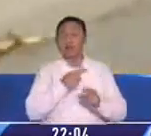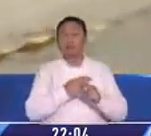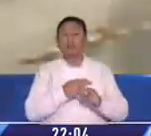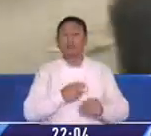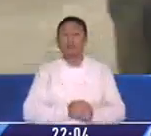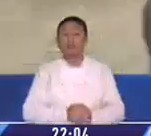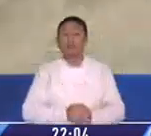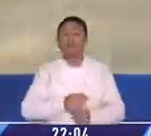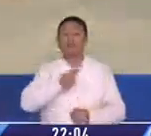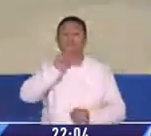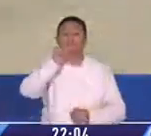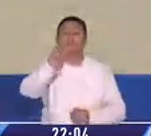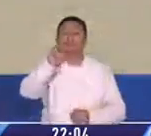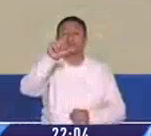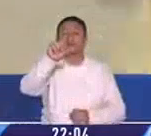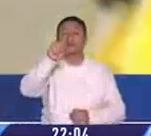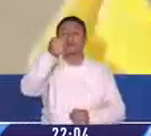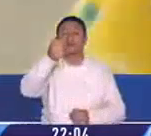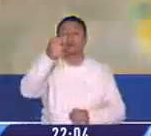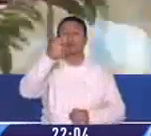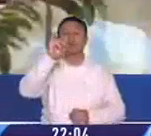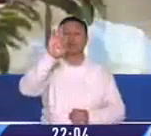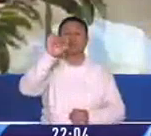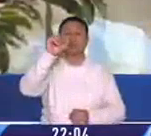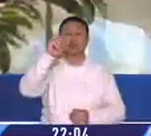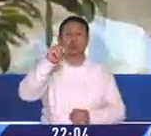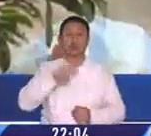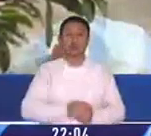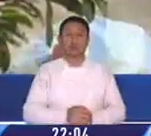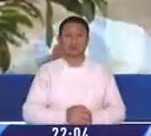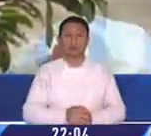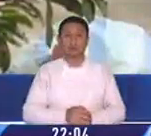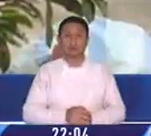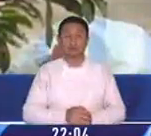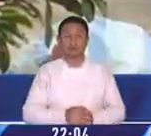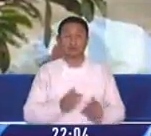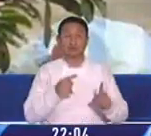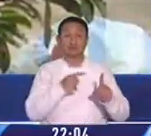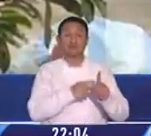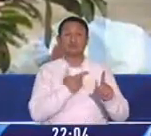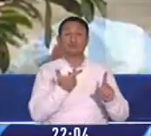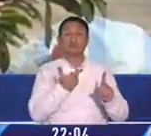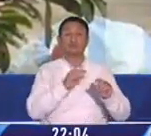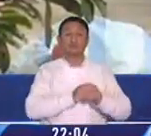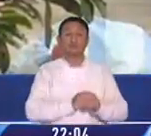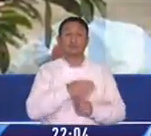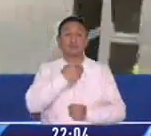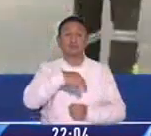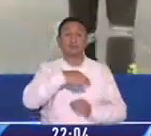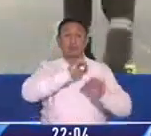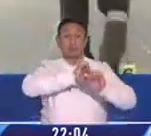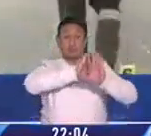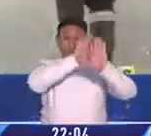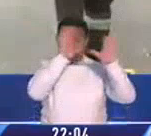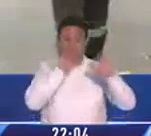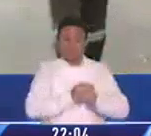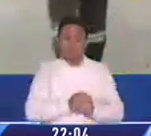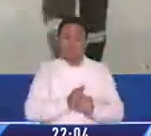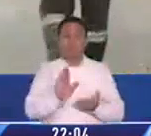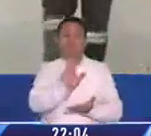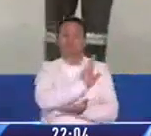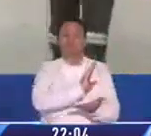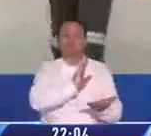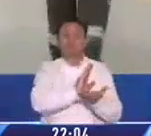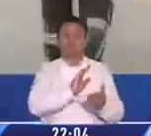como Washington Javier León Angulo. El crimen ocurrió la mañana de este miércoles en la